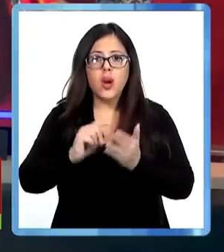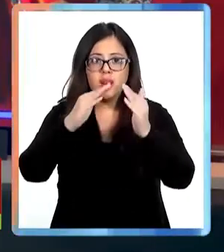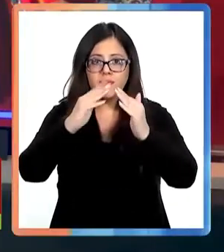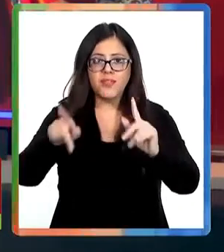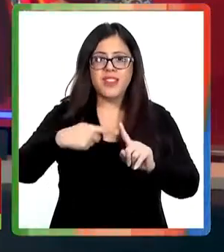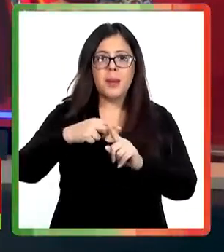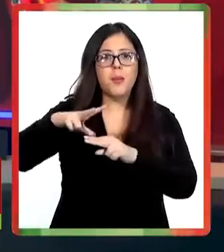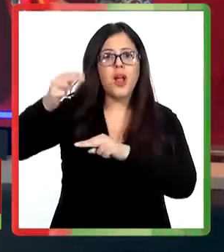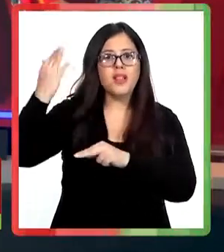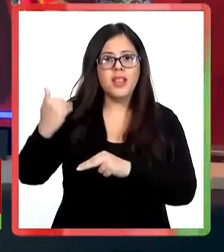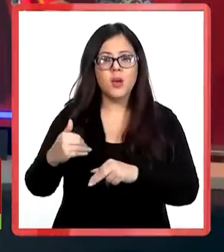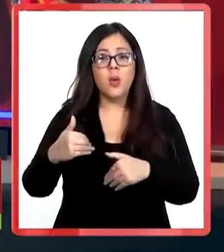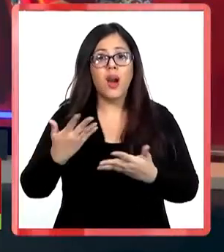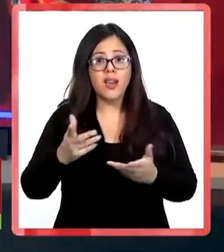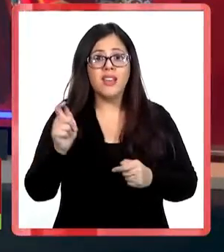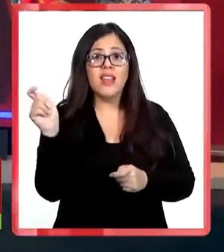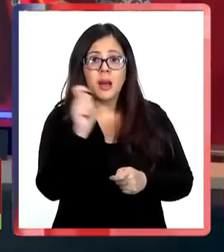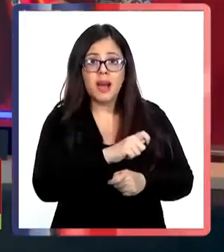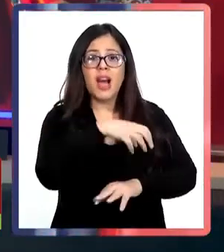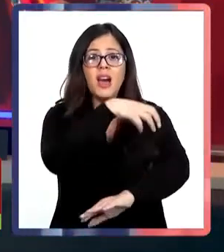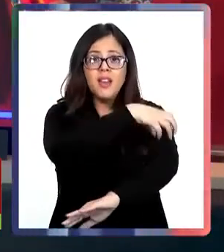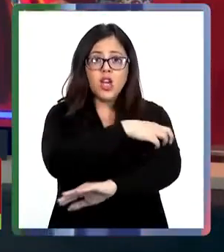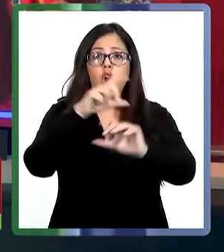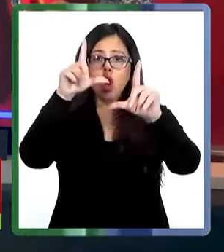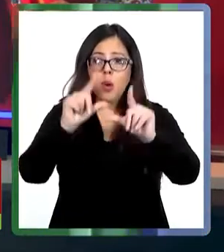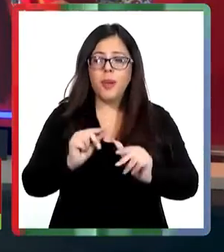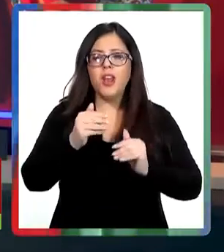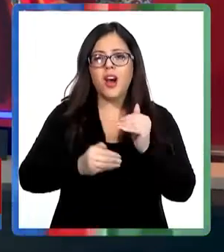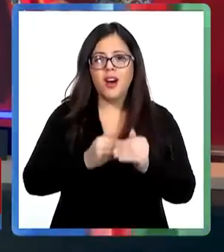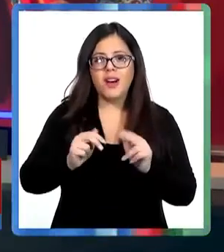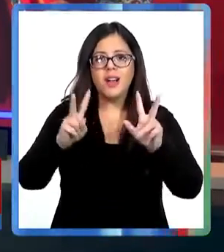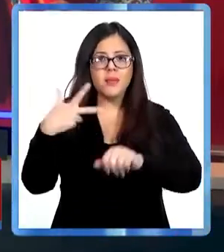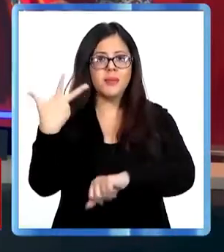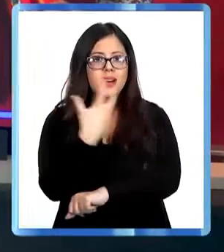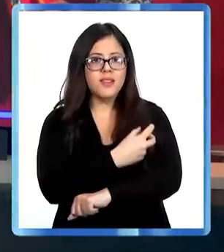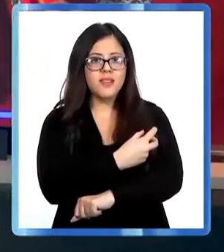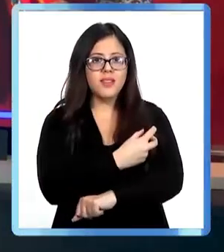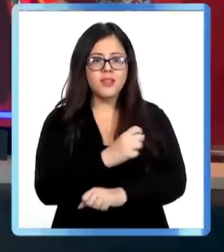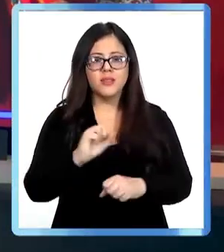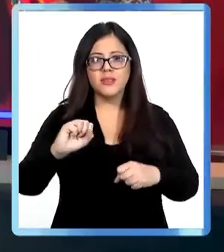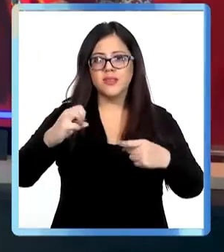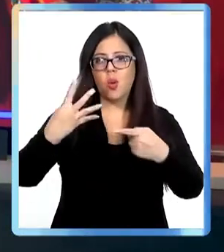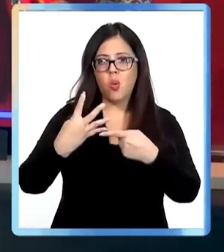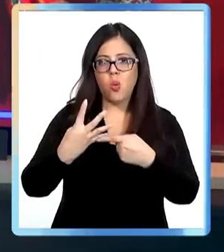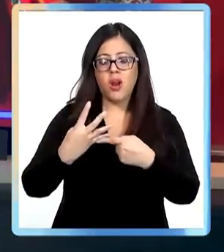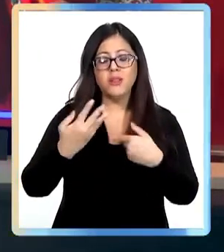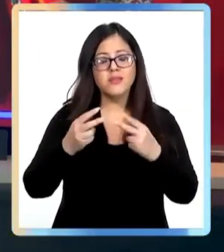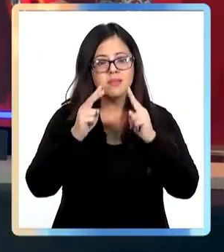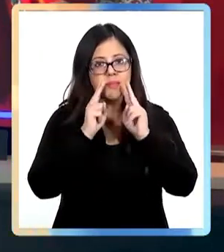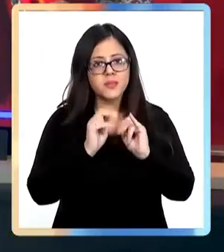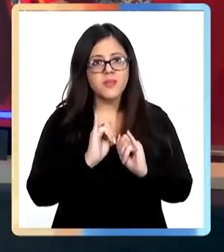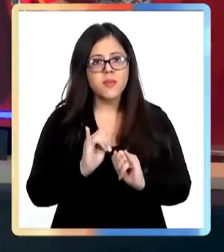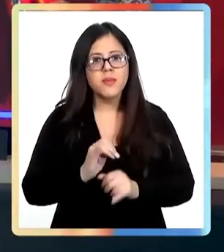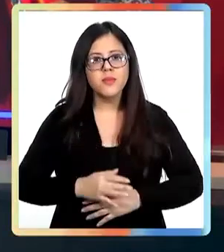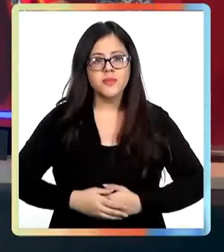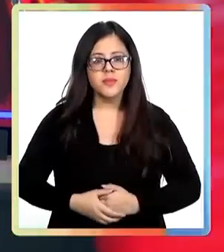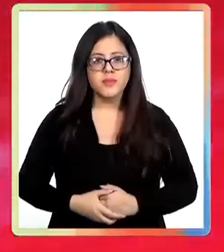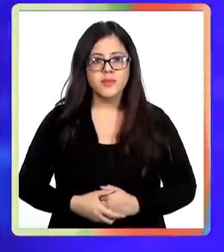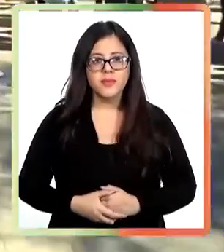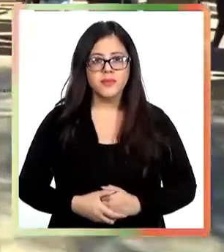Templo Antiguo. Tarapacá sigue siendo la región con menos avance de la vacunación de refuerzo. Iquique Televisión con esta nota.